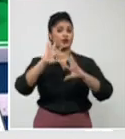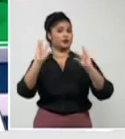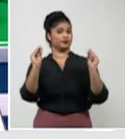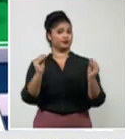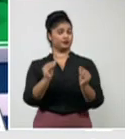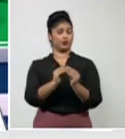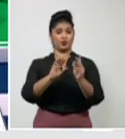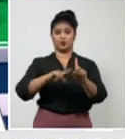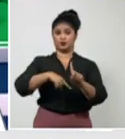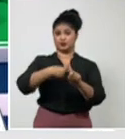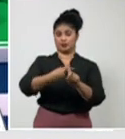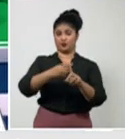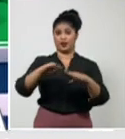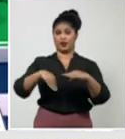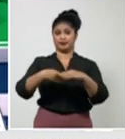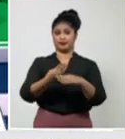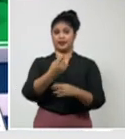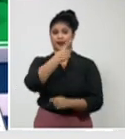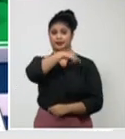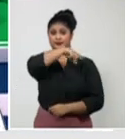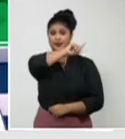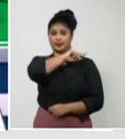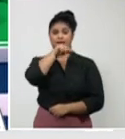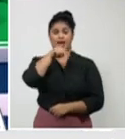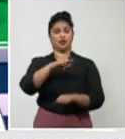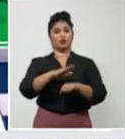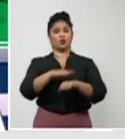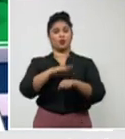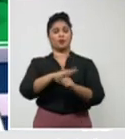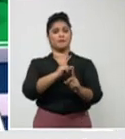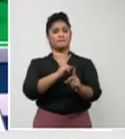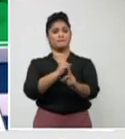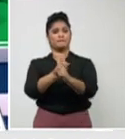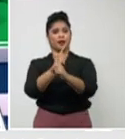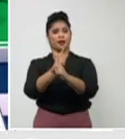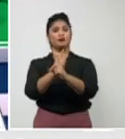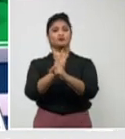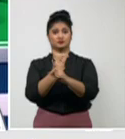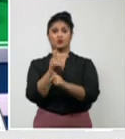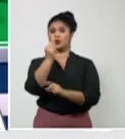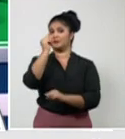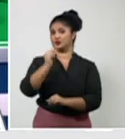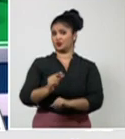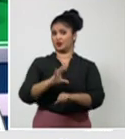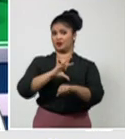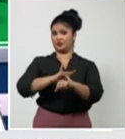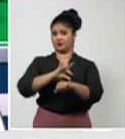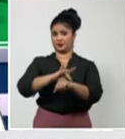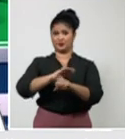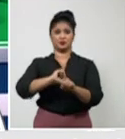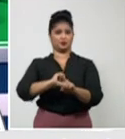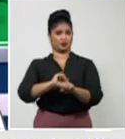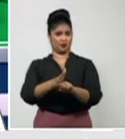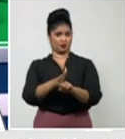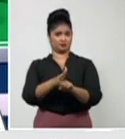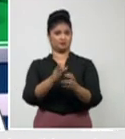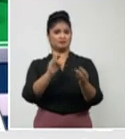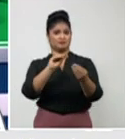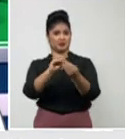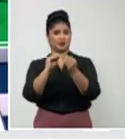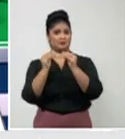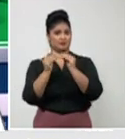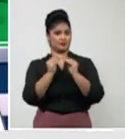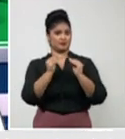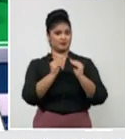diagnosticados en el día de ayer fueron contactos de casos confirmados, que es, como siempre digo,